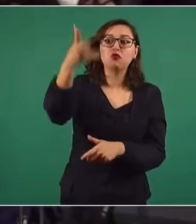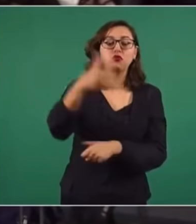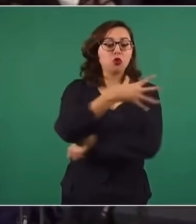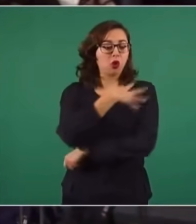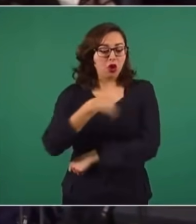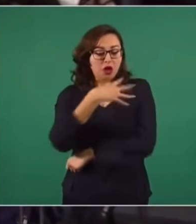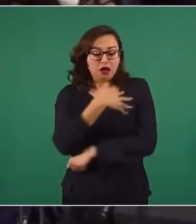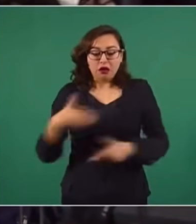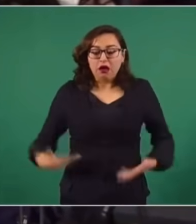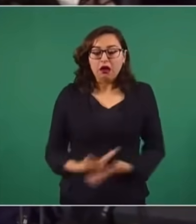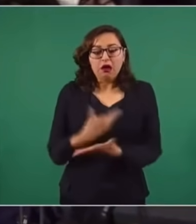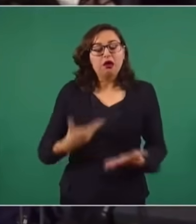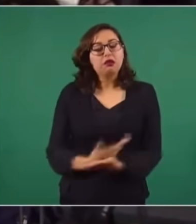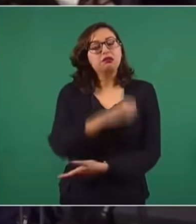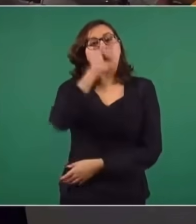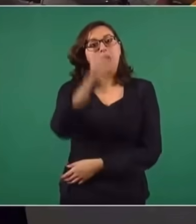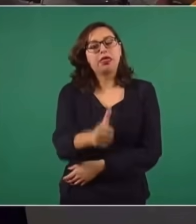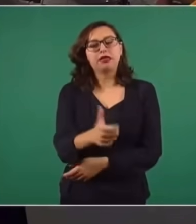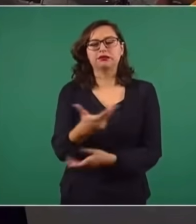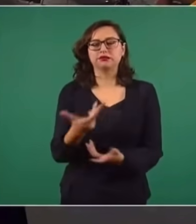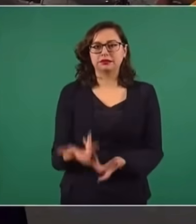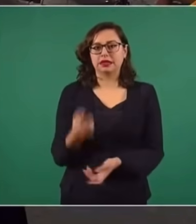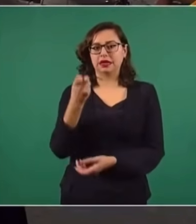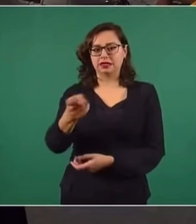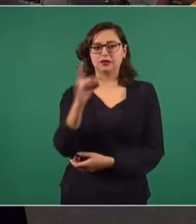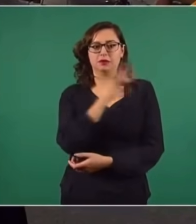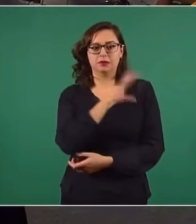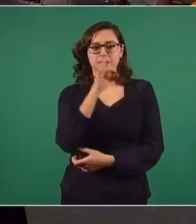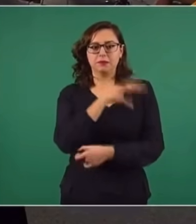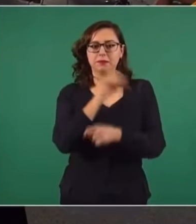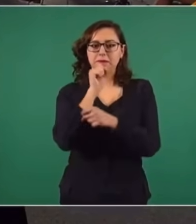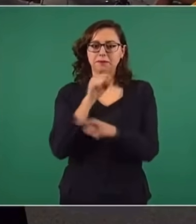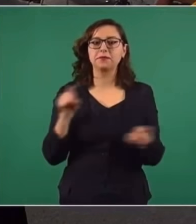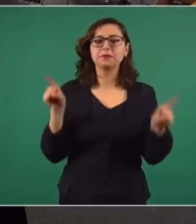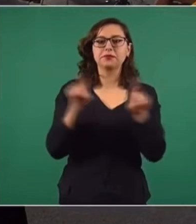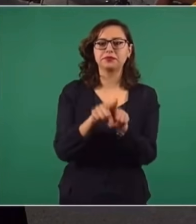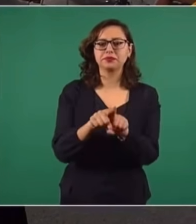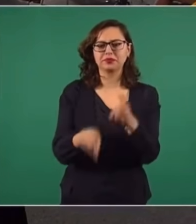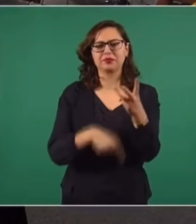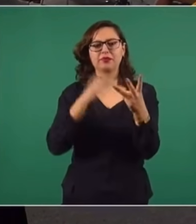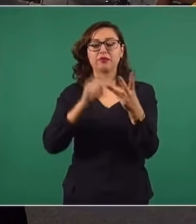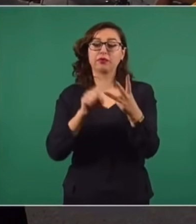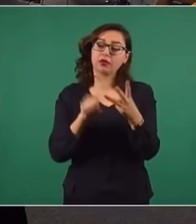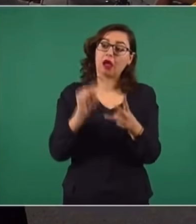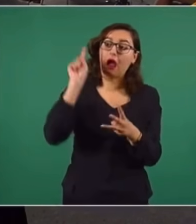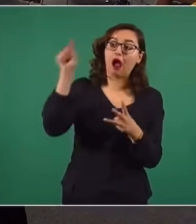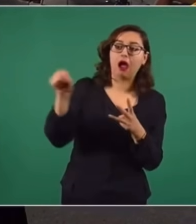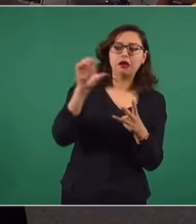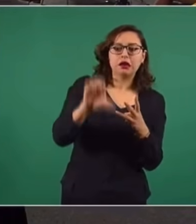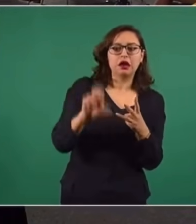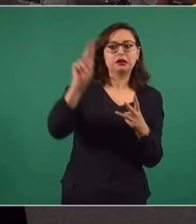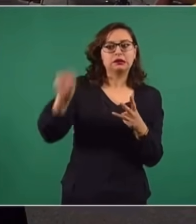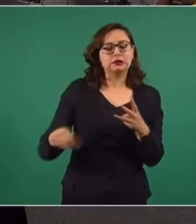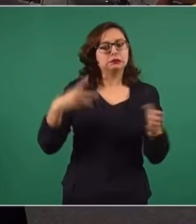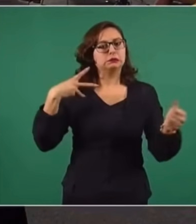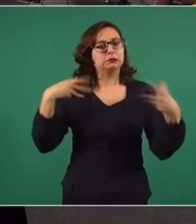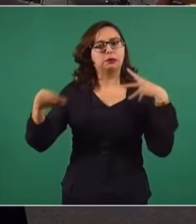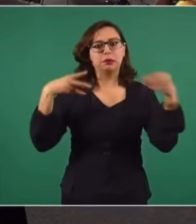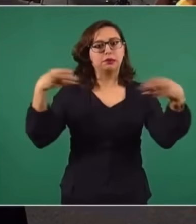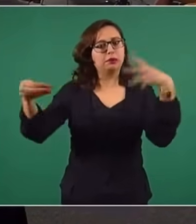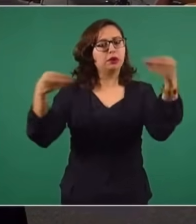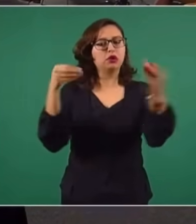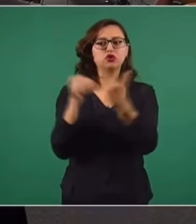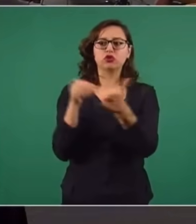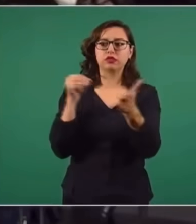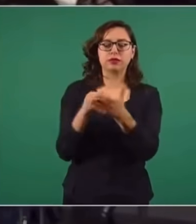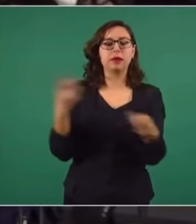Quería preguntarle, en Cancún sigue el contagio. ¿Qué estrategia se va a tomar? Porque se iban a vacunar a